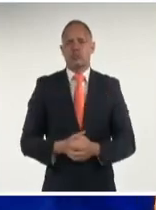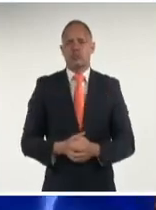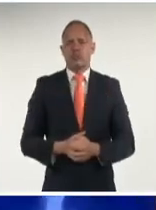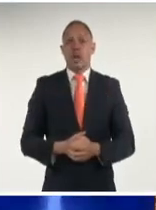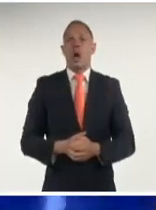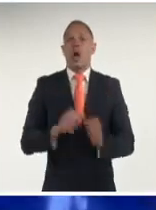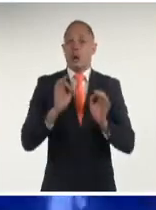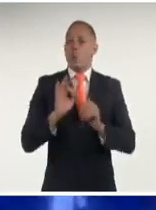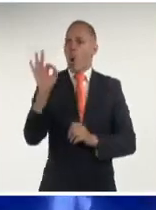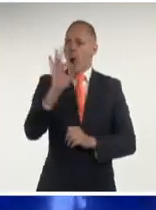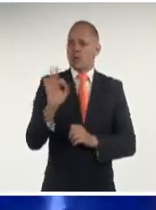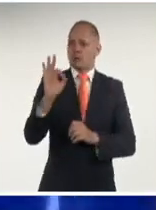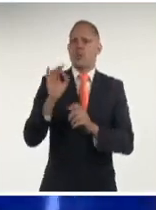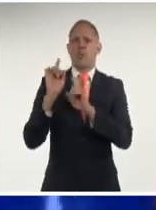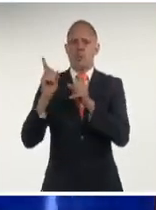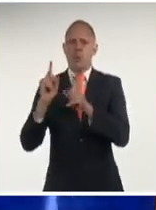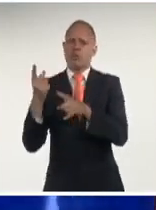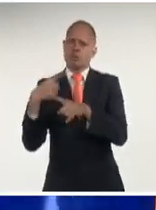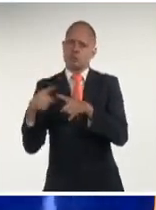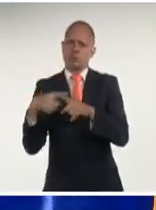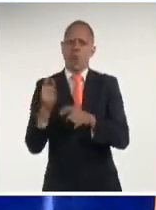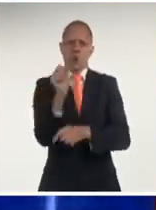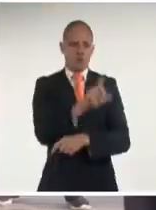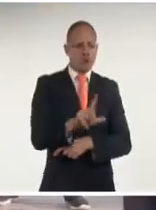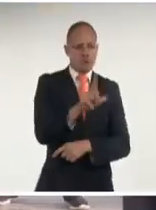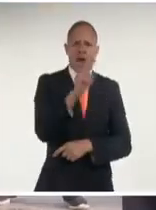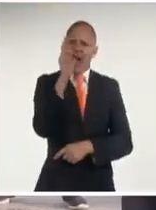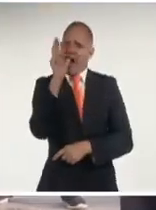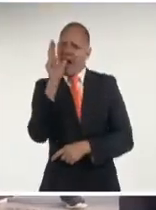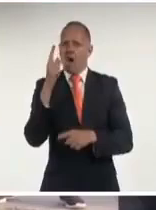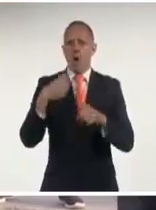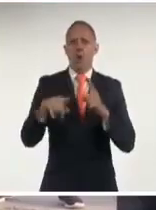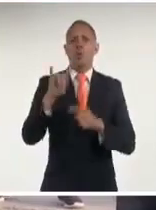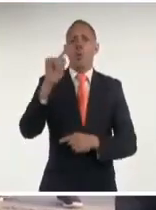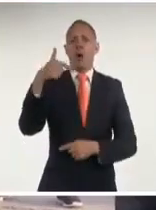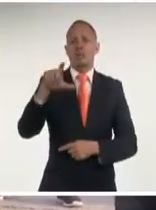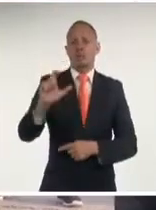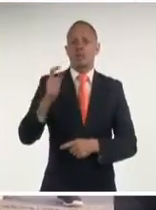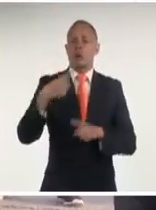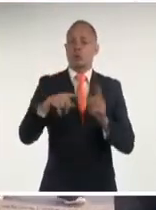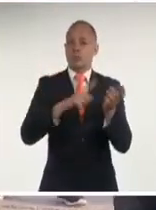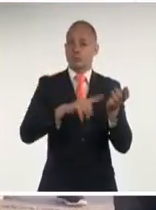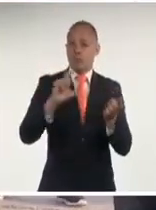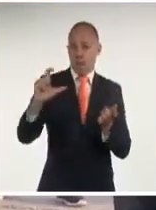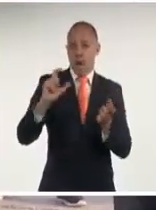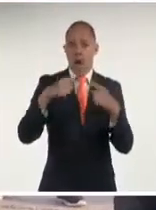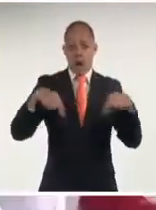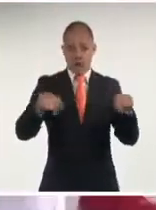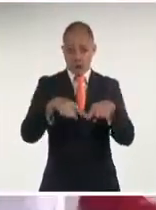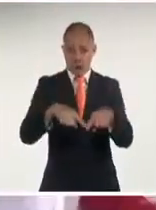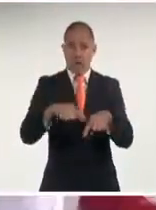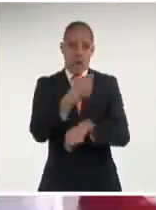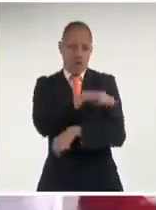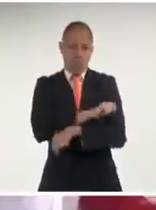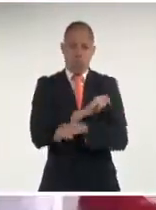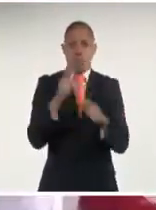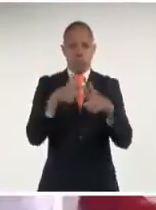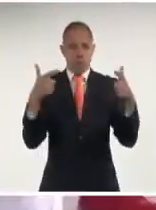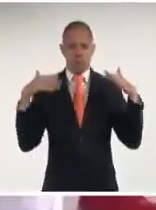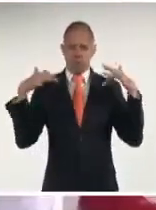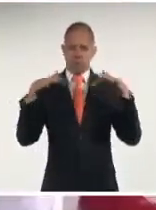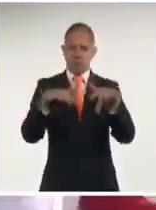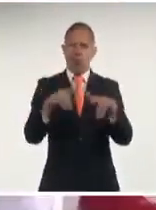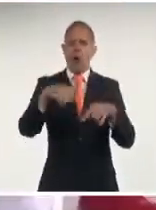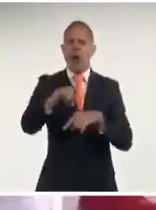Desde organizaciones políticas y sociales como los CDR, la UJC y el partido, fue convocado el pueblo para reafirmar que